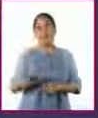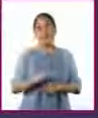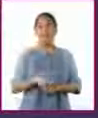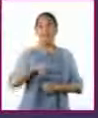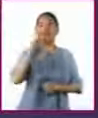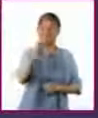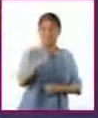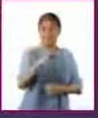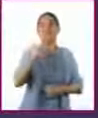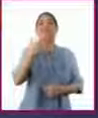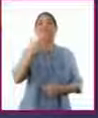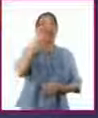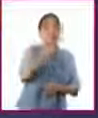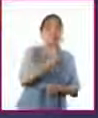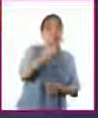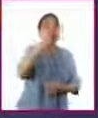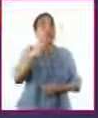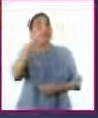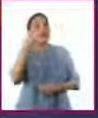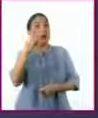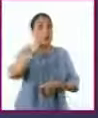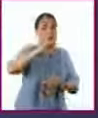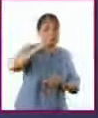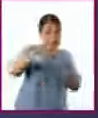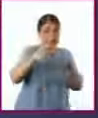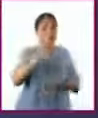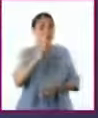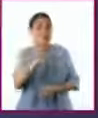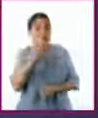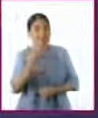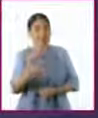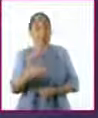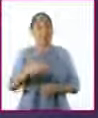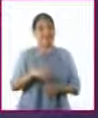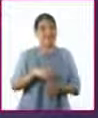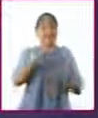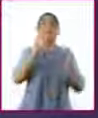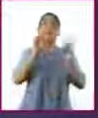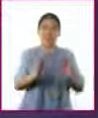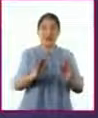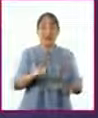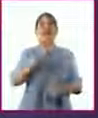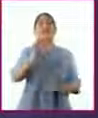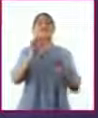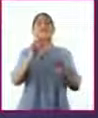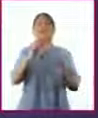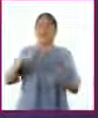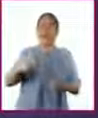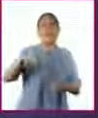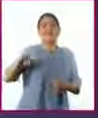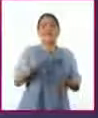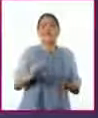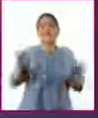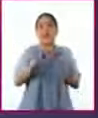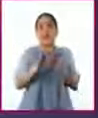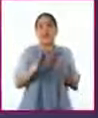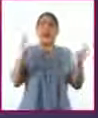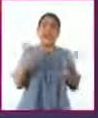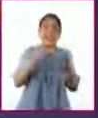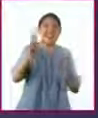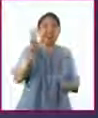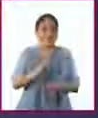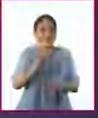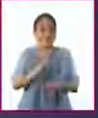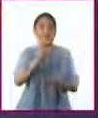¿Acertaron una, dos, tres o todas? Muy bien, lo que importa es intentarlo. No olviden que dentro de